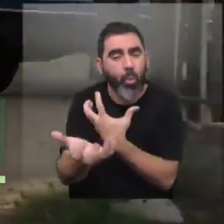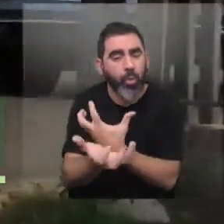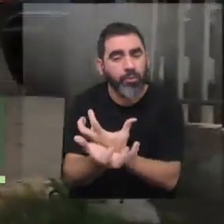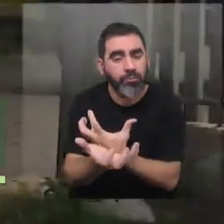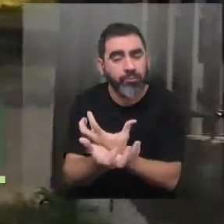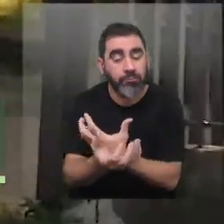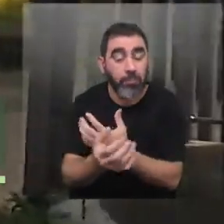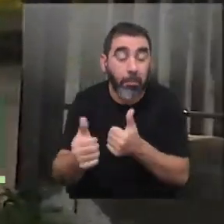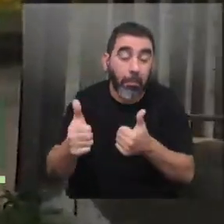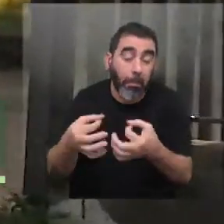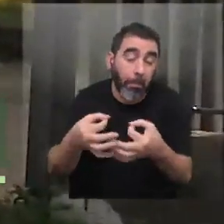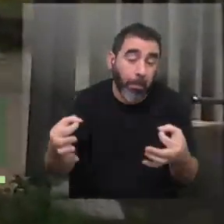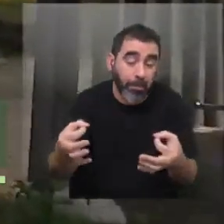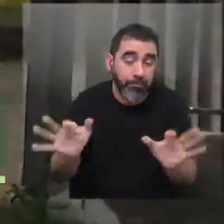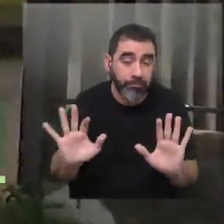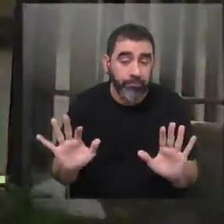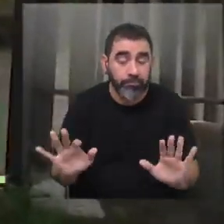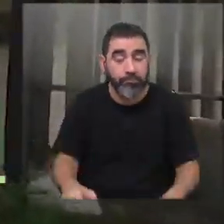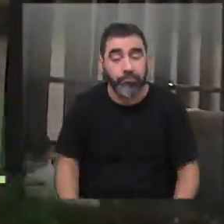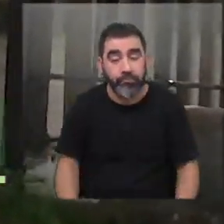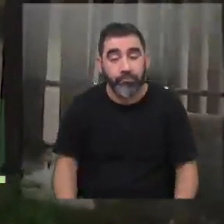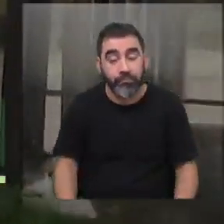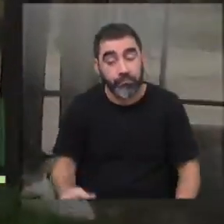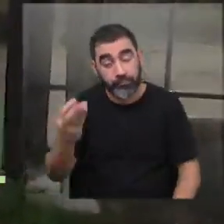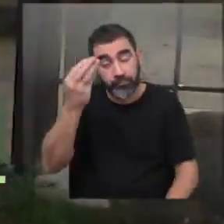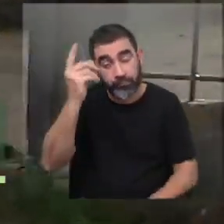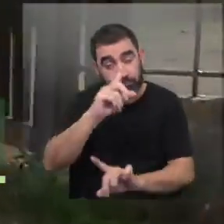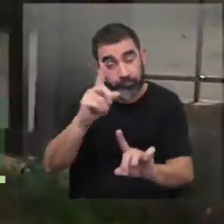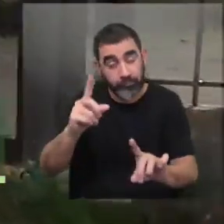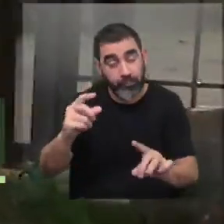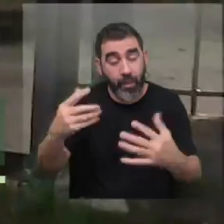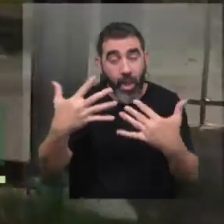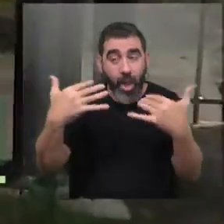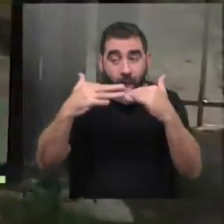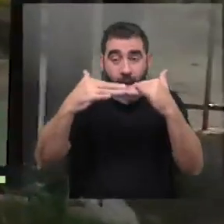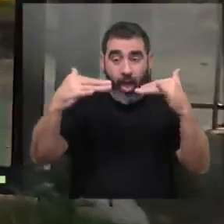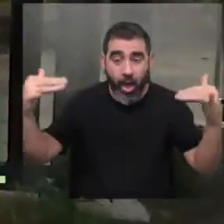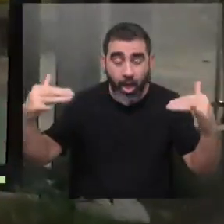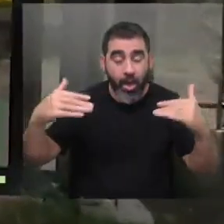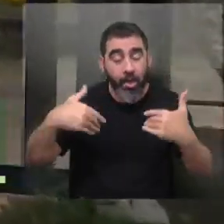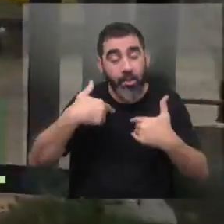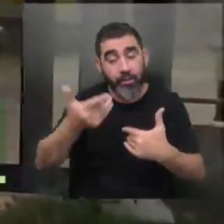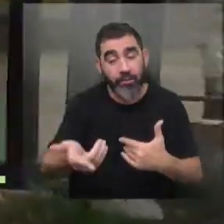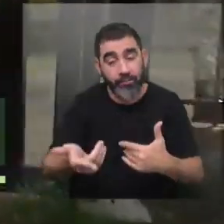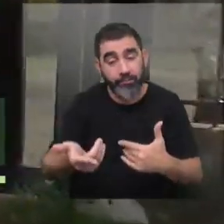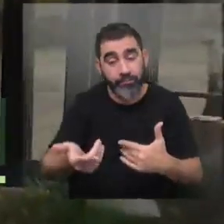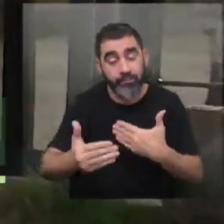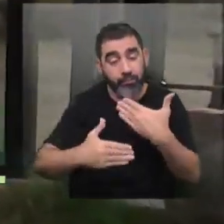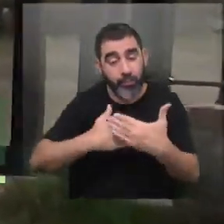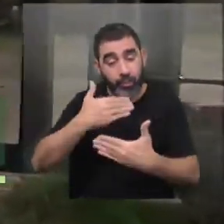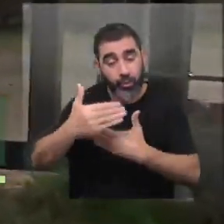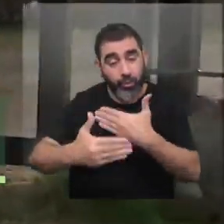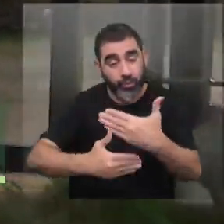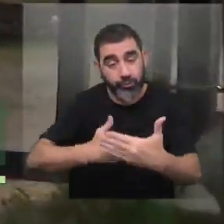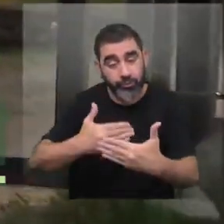hora está bien digo y no hay que olvidarse que después que eso queda al aire libre comienza un proceso este de